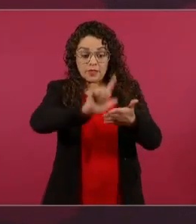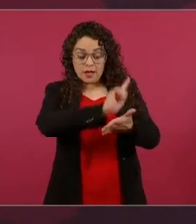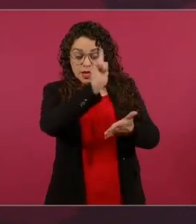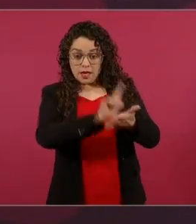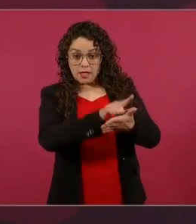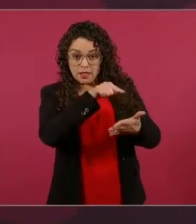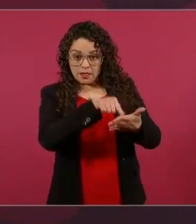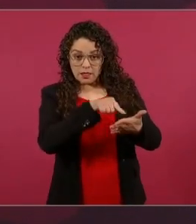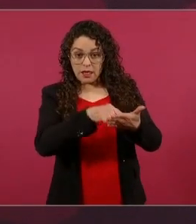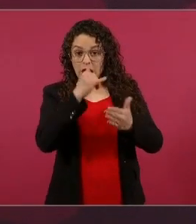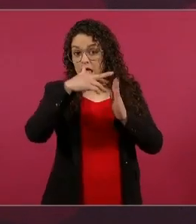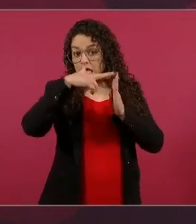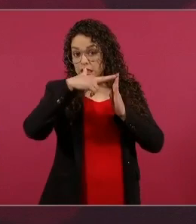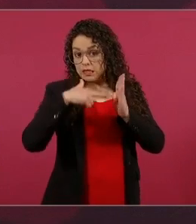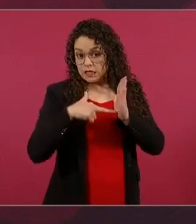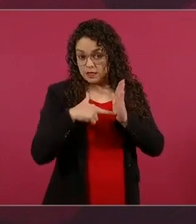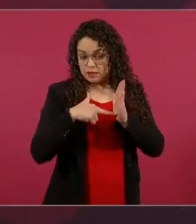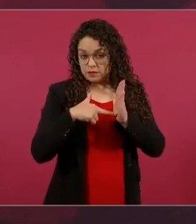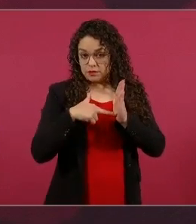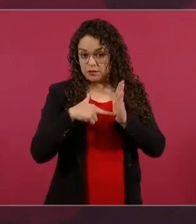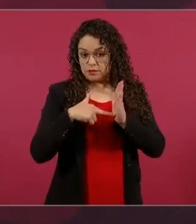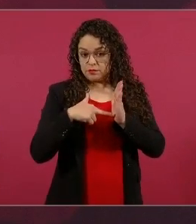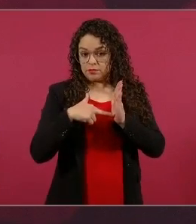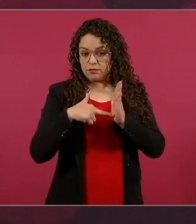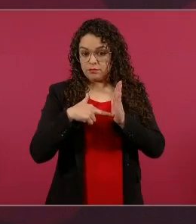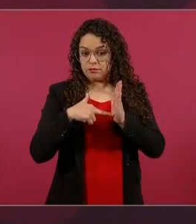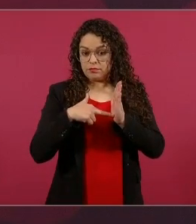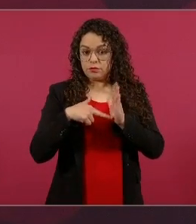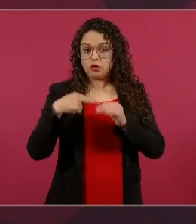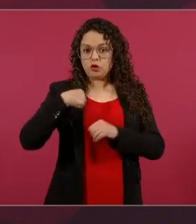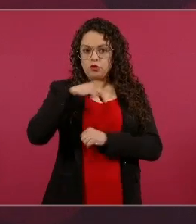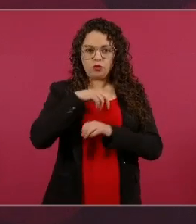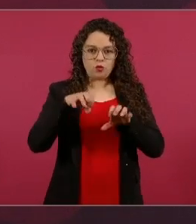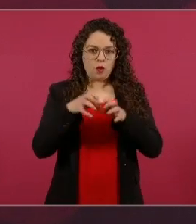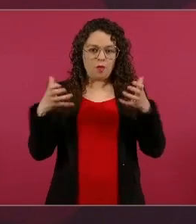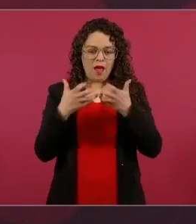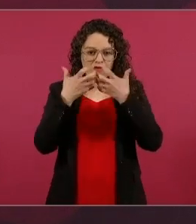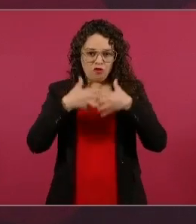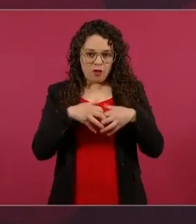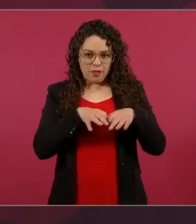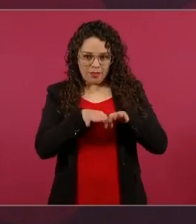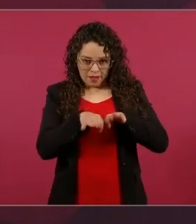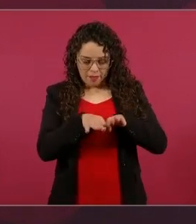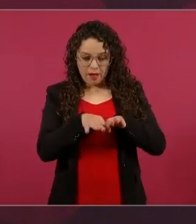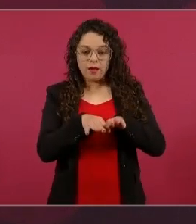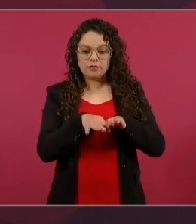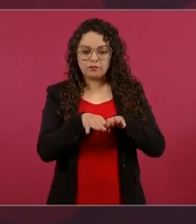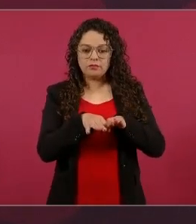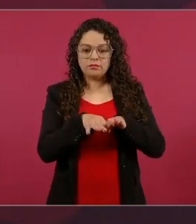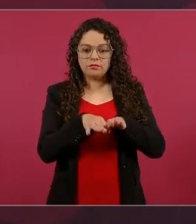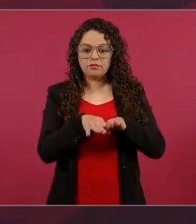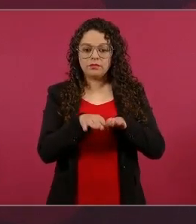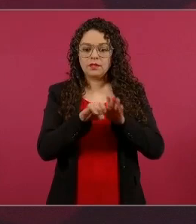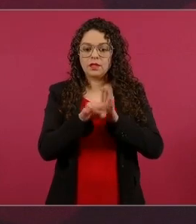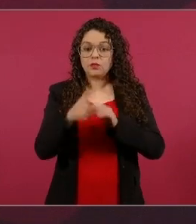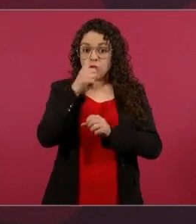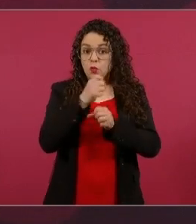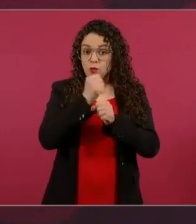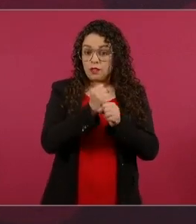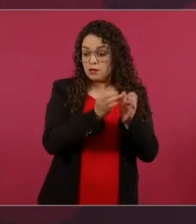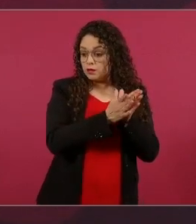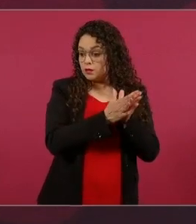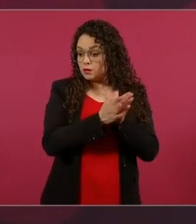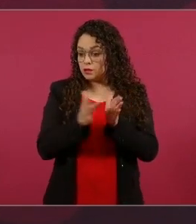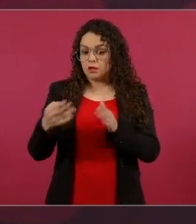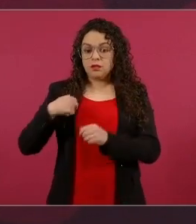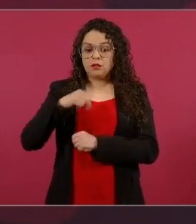solo nuestras reglas de operación sino la ley implica que después de cierto tiempo en el caso de nuestras reglas de operación un año nosotros tenemos